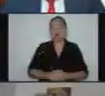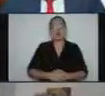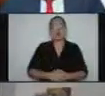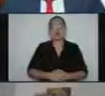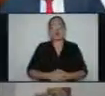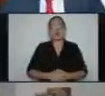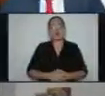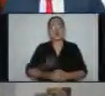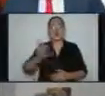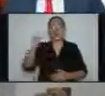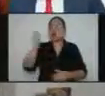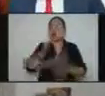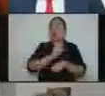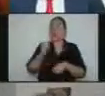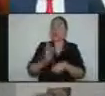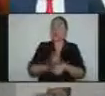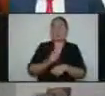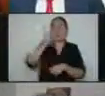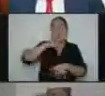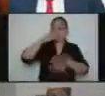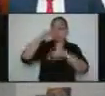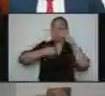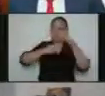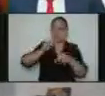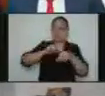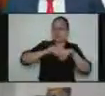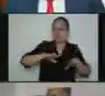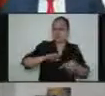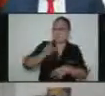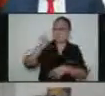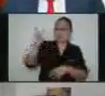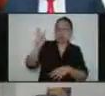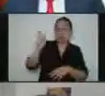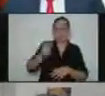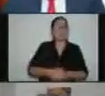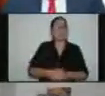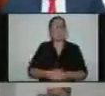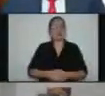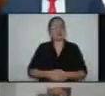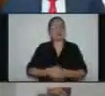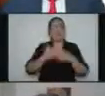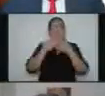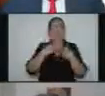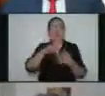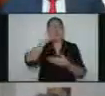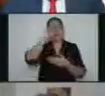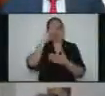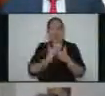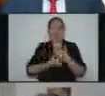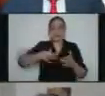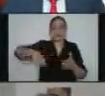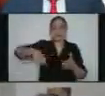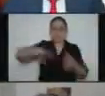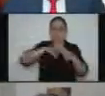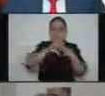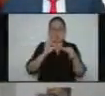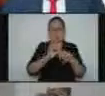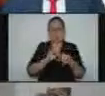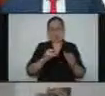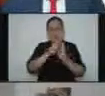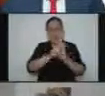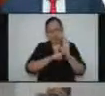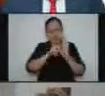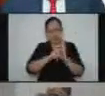el extranjero. Es inexistente esta infracción que se atribuye a la presidenta municipal,